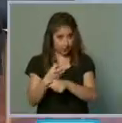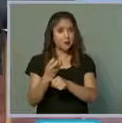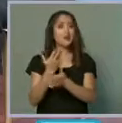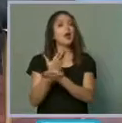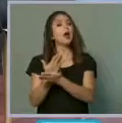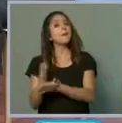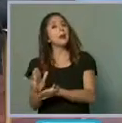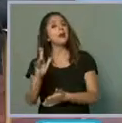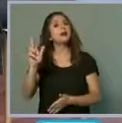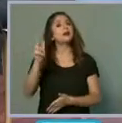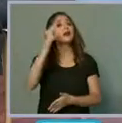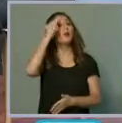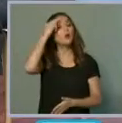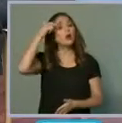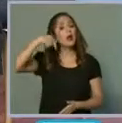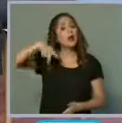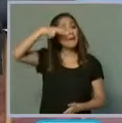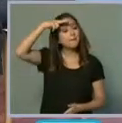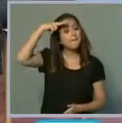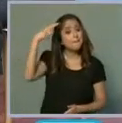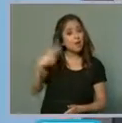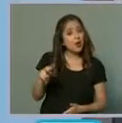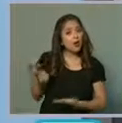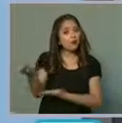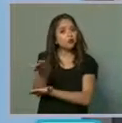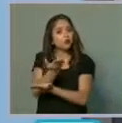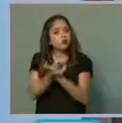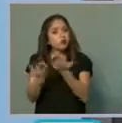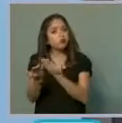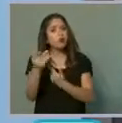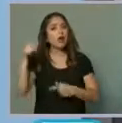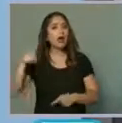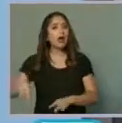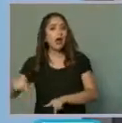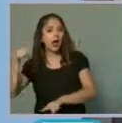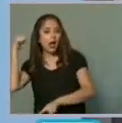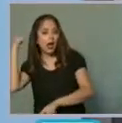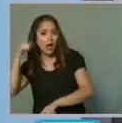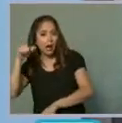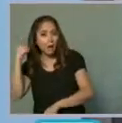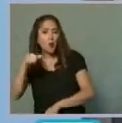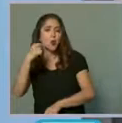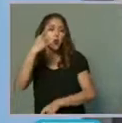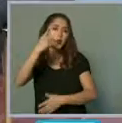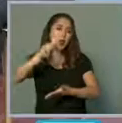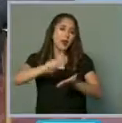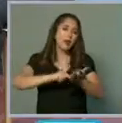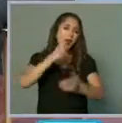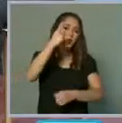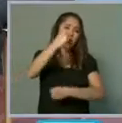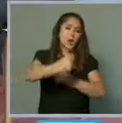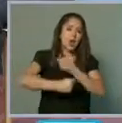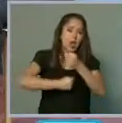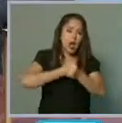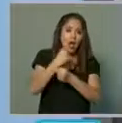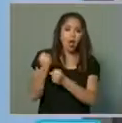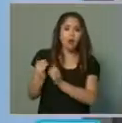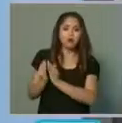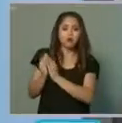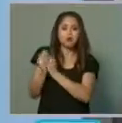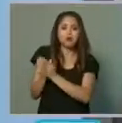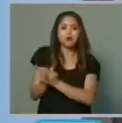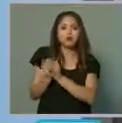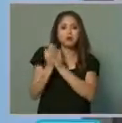intercambio importante con Manila. De la ciudad de Acapulco salía una vez cada año una flota que llegaba a